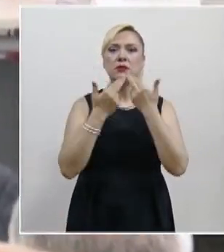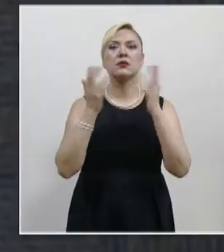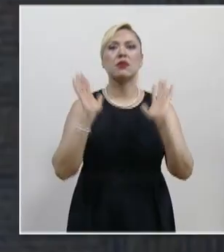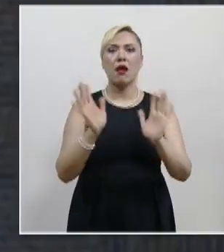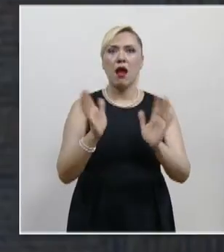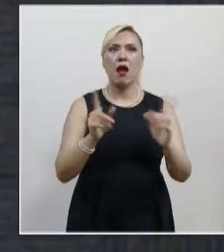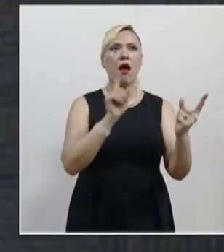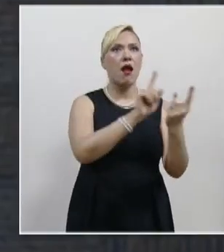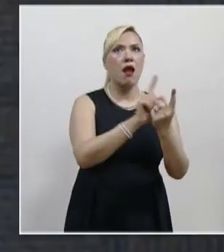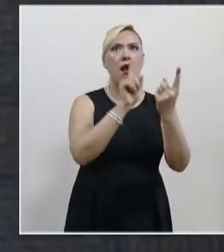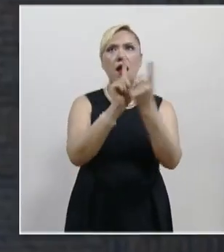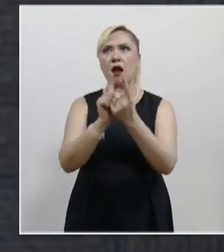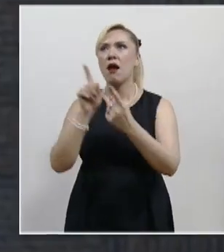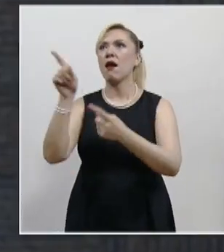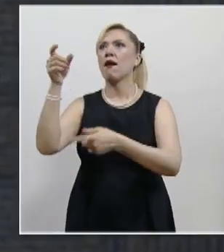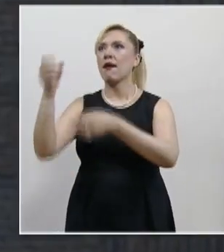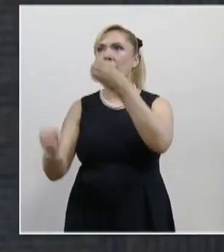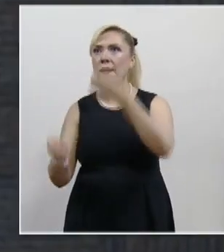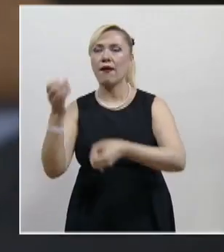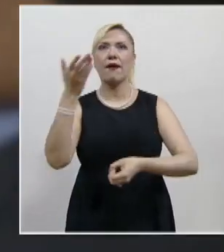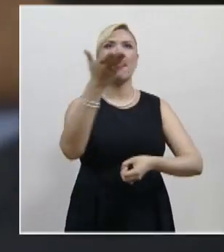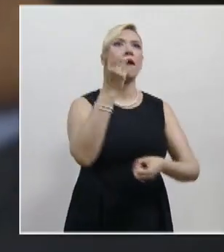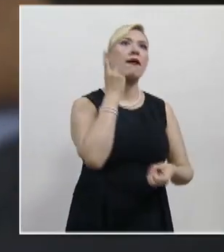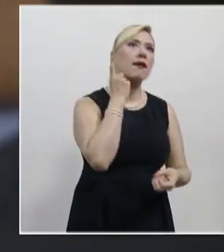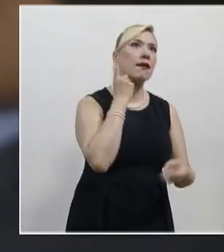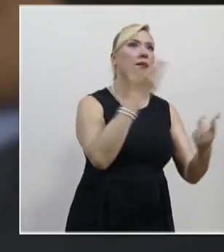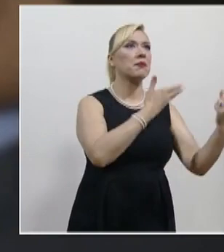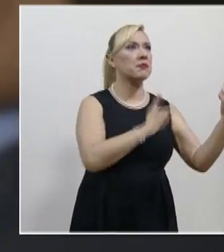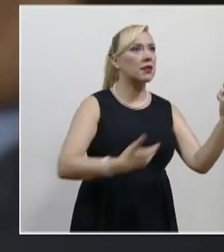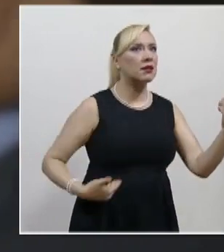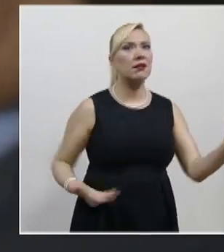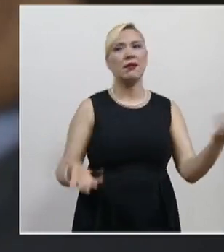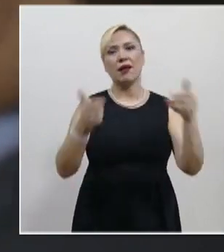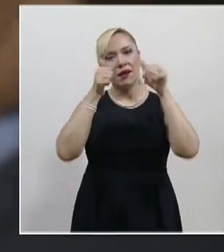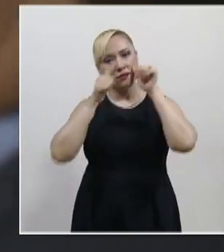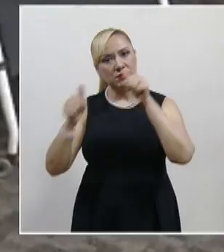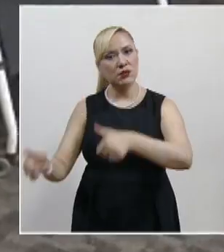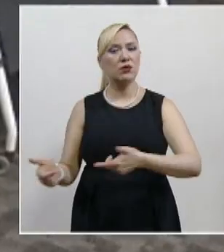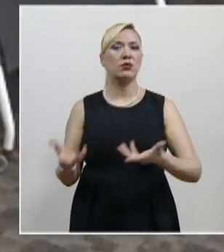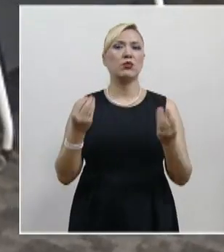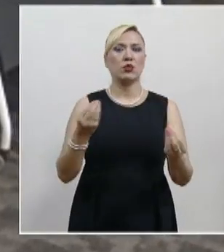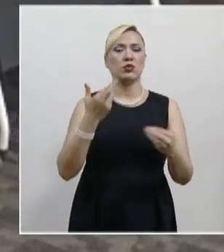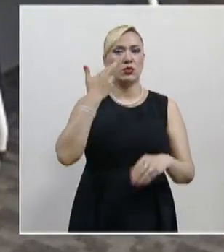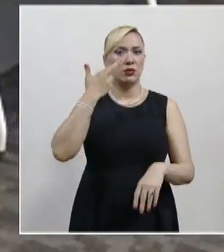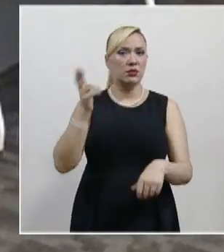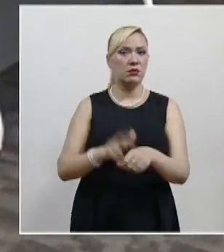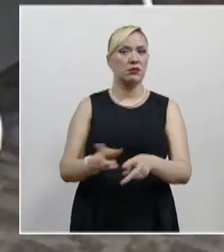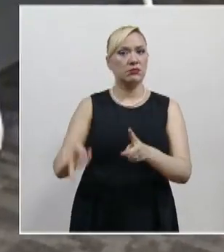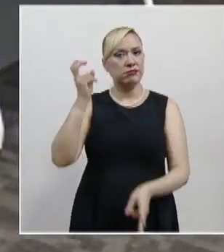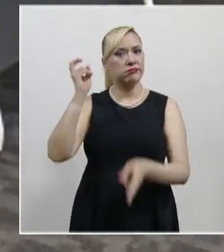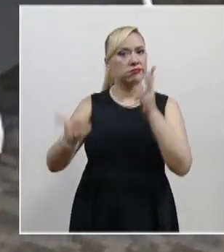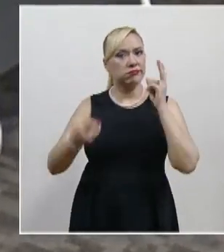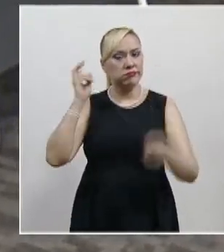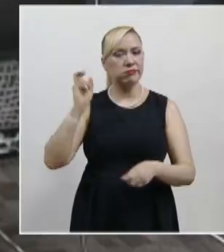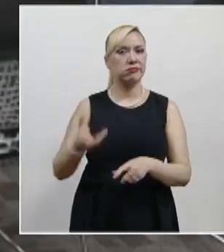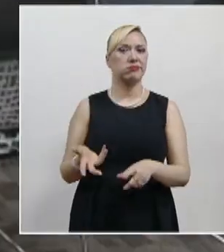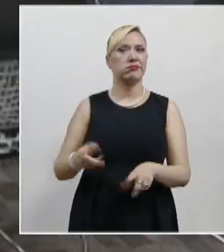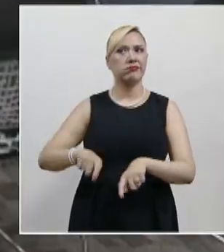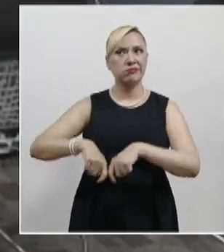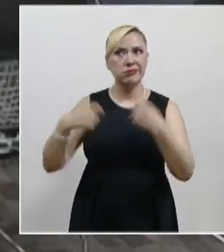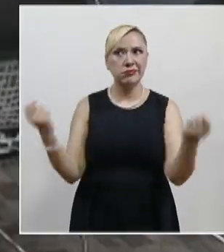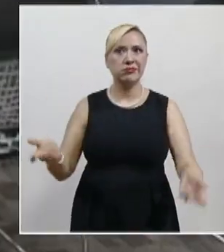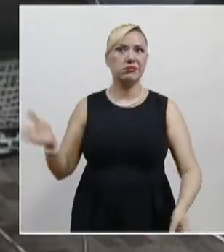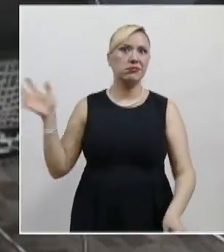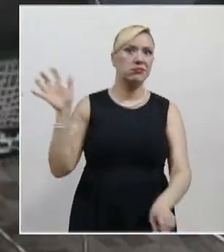autoridades de los 3 niveles de gobierno para atender el problema de inseguridad en las carreteras. En conferencia de prensa mencionó que se han